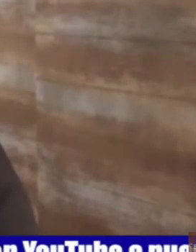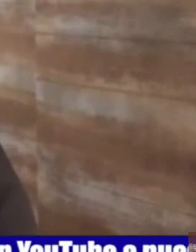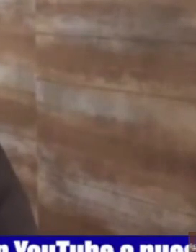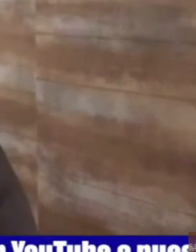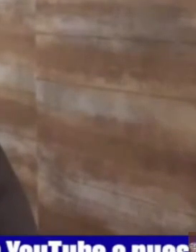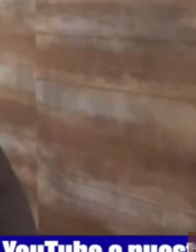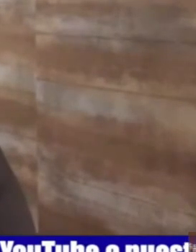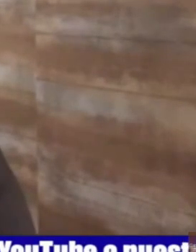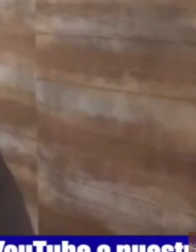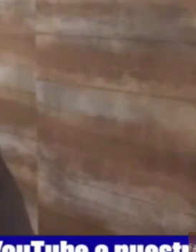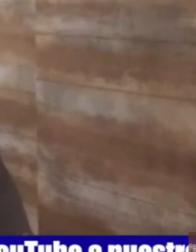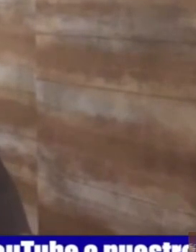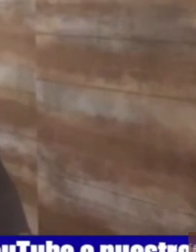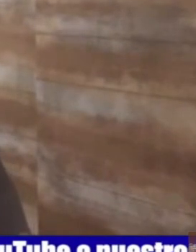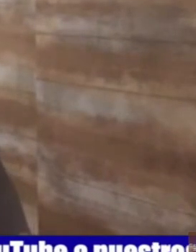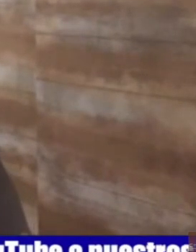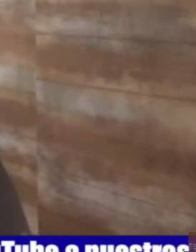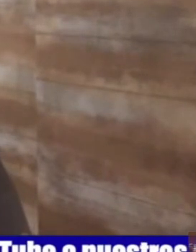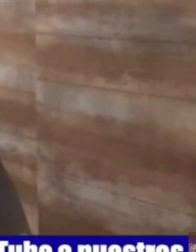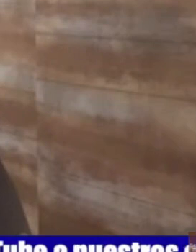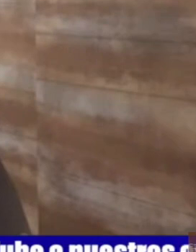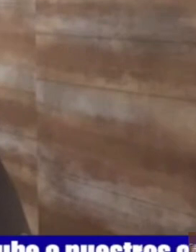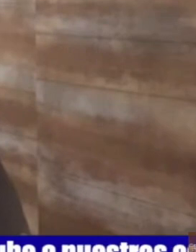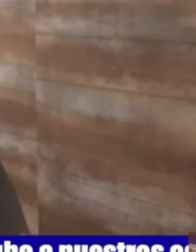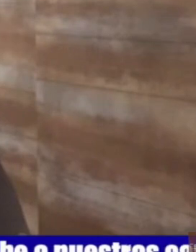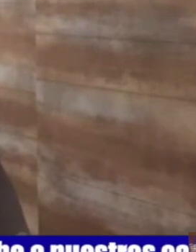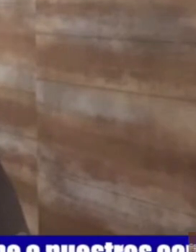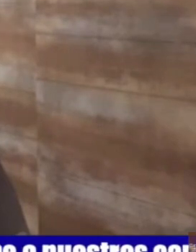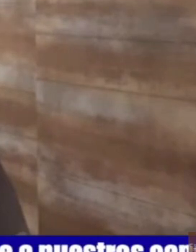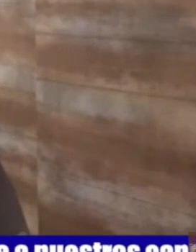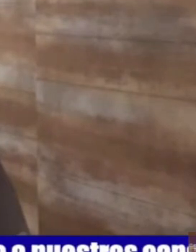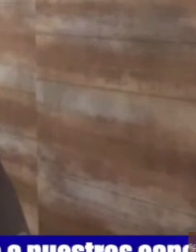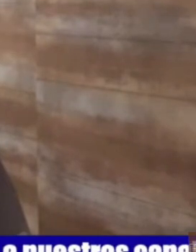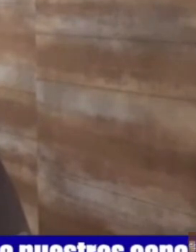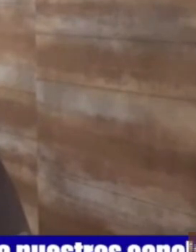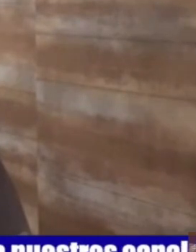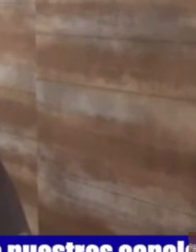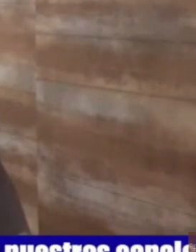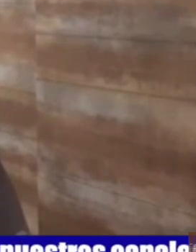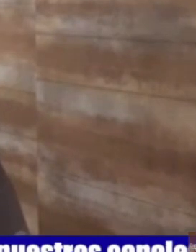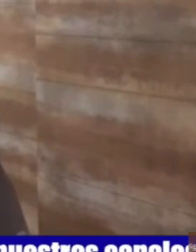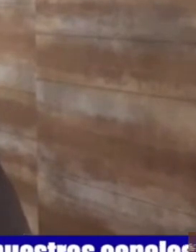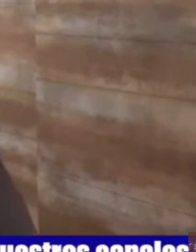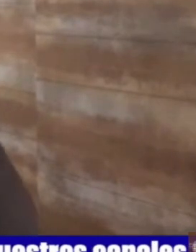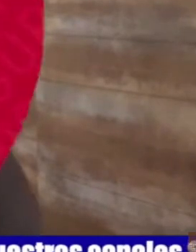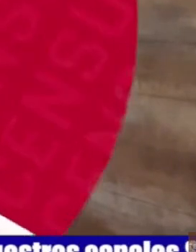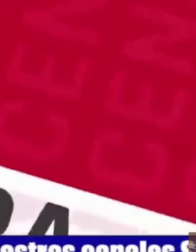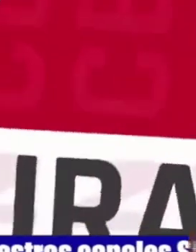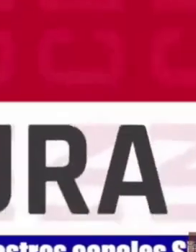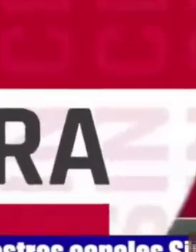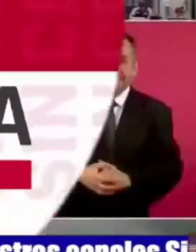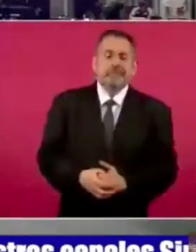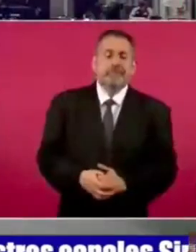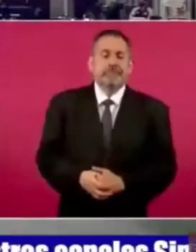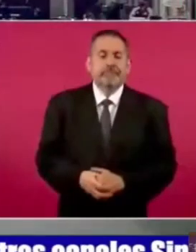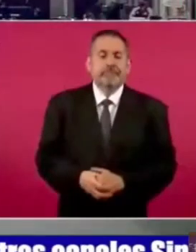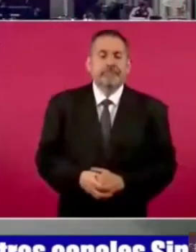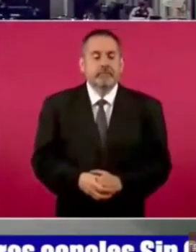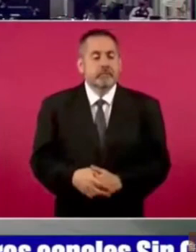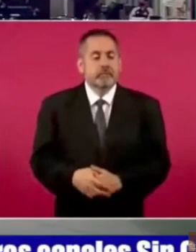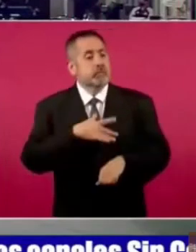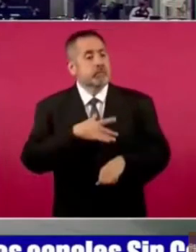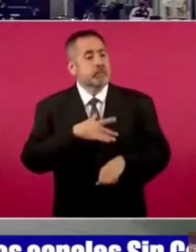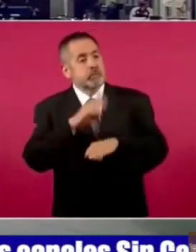presidente Andrés Manuel López Obrador sobre el tema de Cuba en la mañanera. Buenos días,